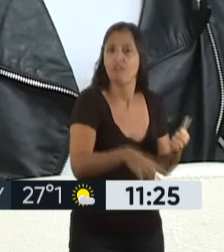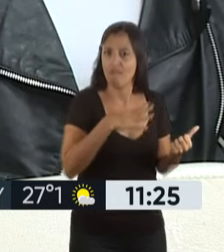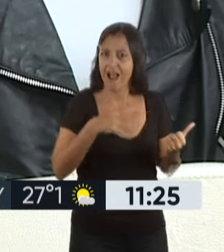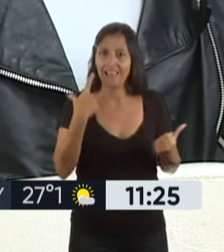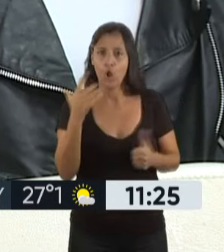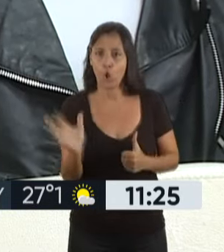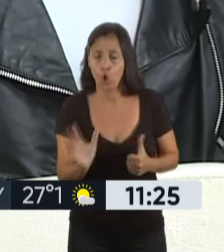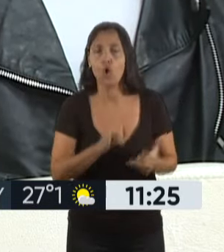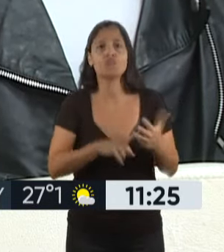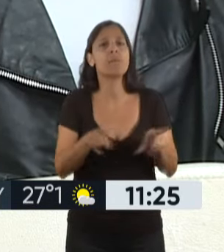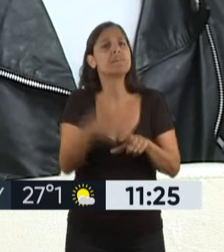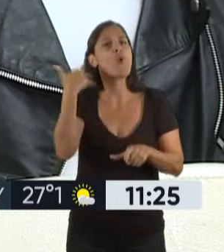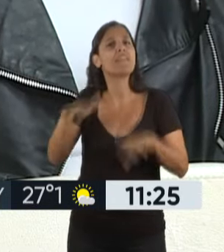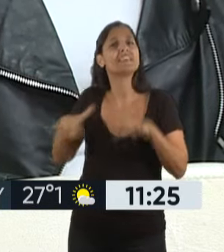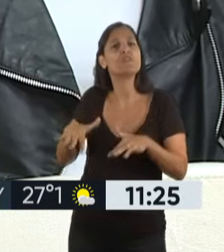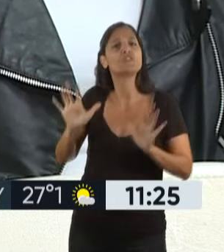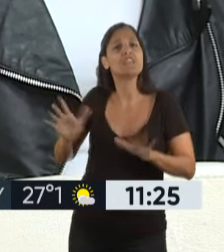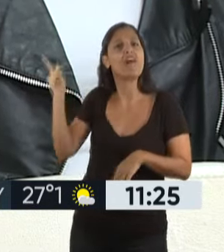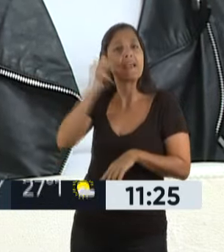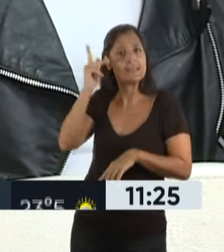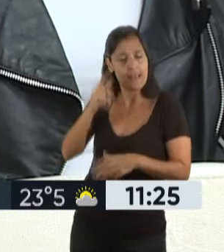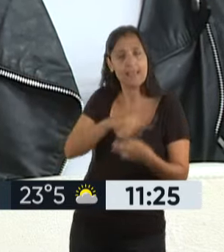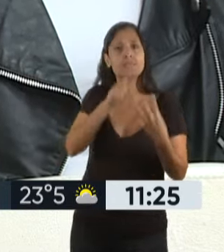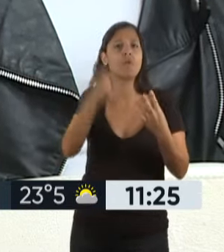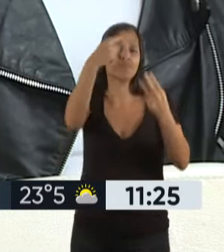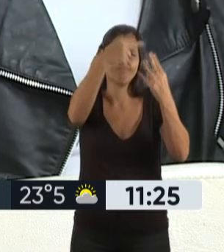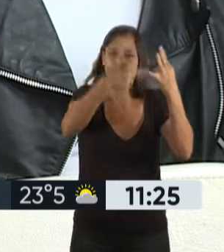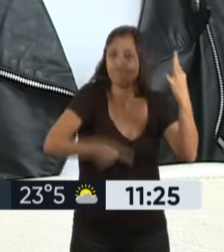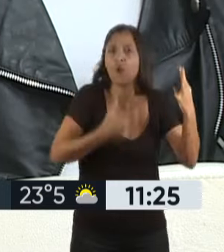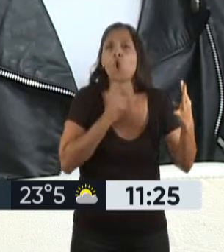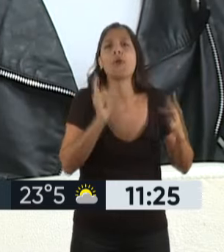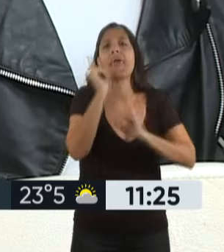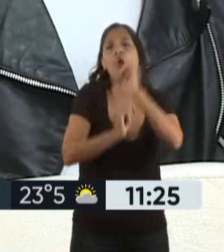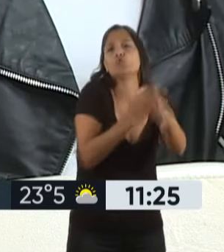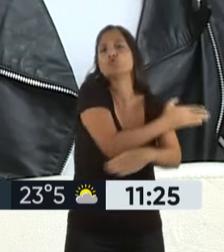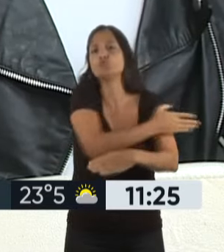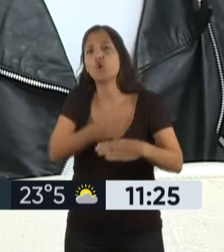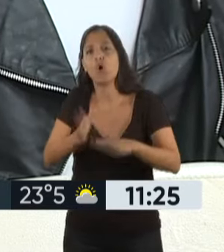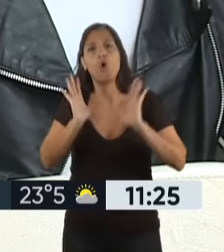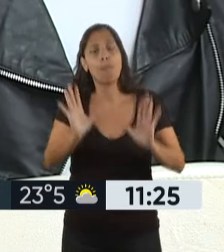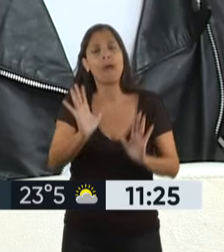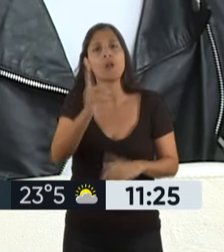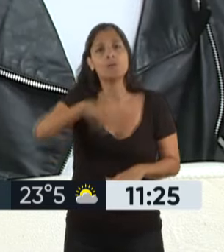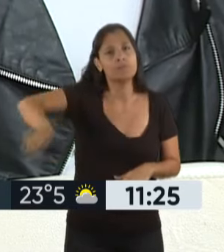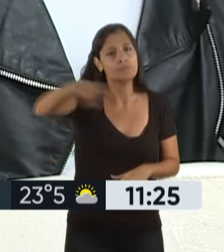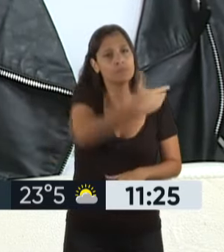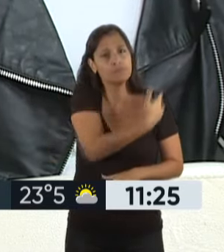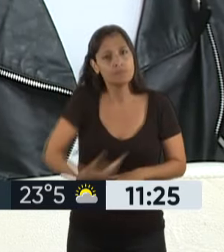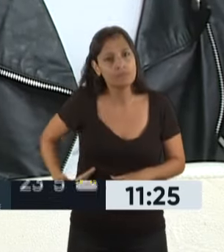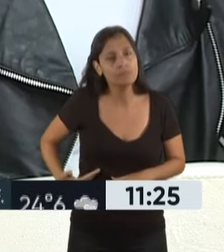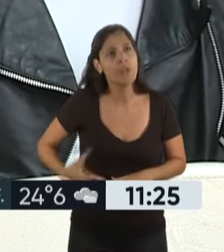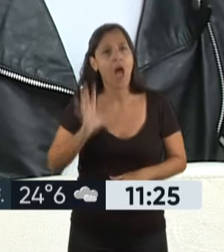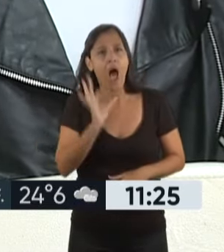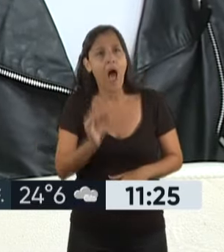el que hacía el quisner ismo e bueno no quiero abundar no tienen una autocrítica como